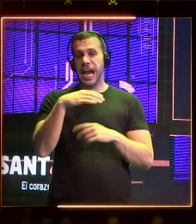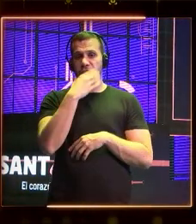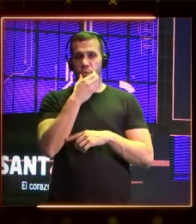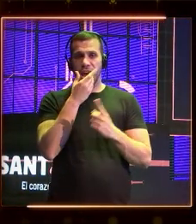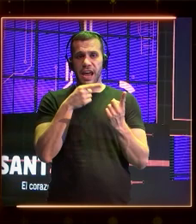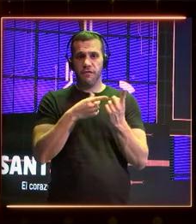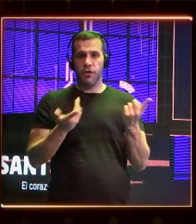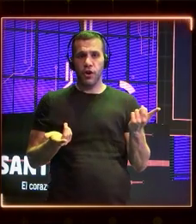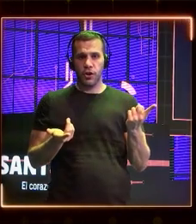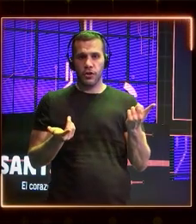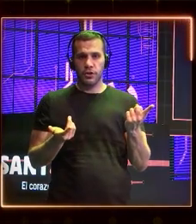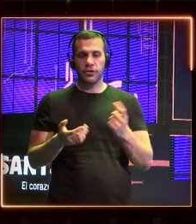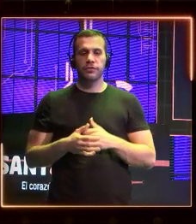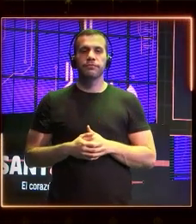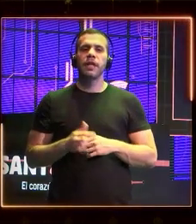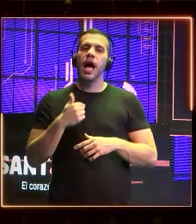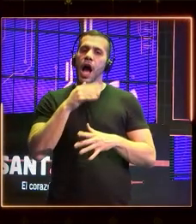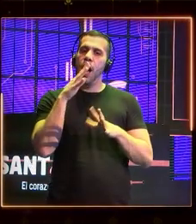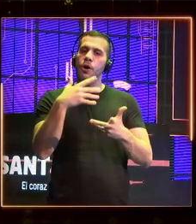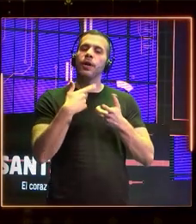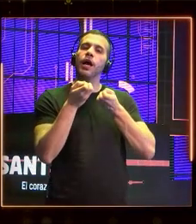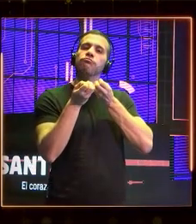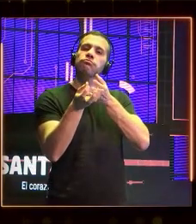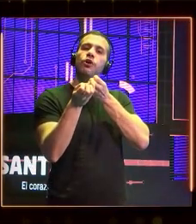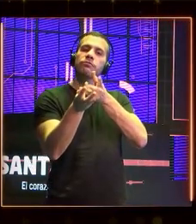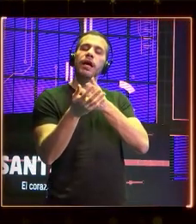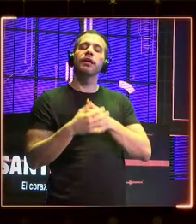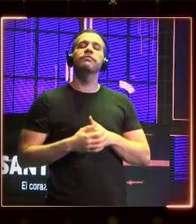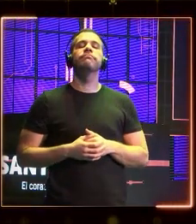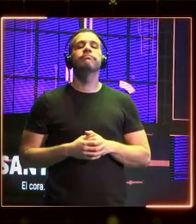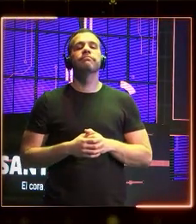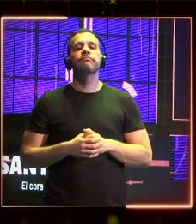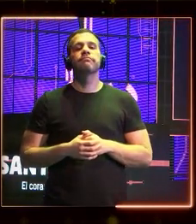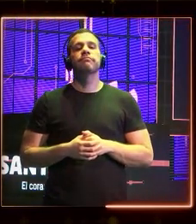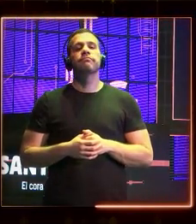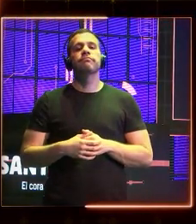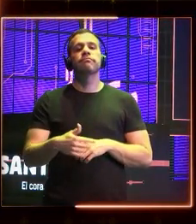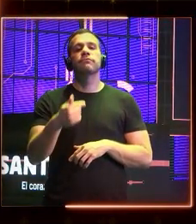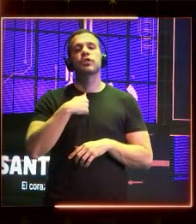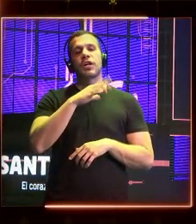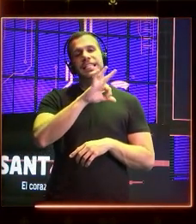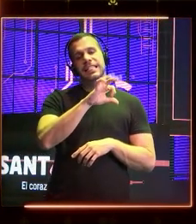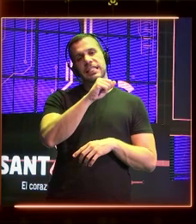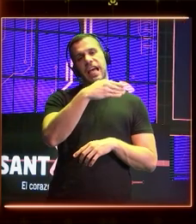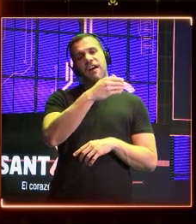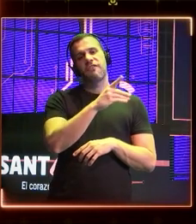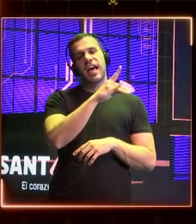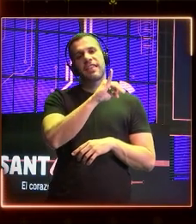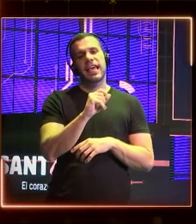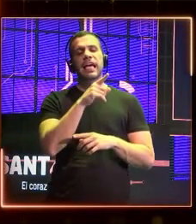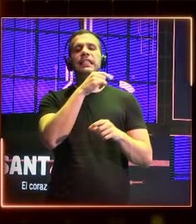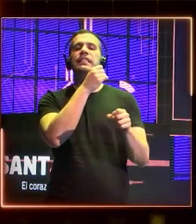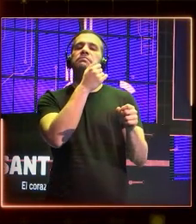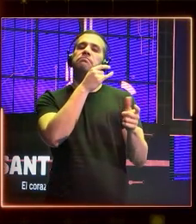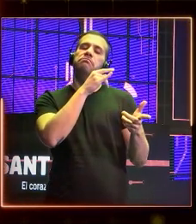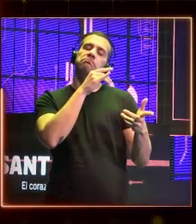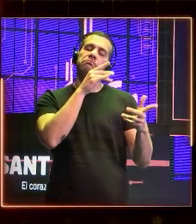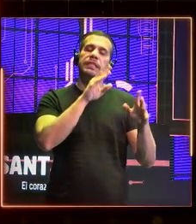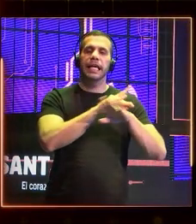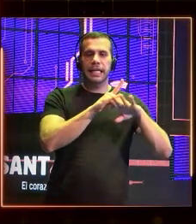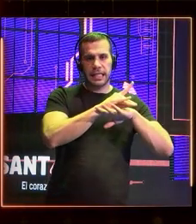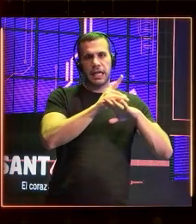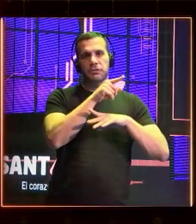os voy a contar un poco bueno como como he dicho yo trabajo en sa digital soy de la parte de ingeniería de